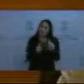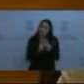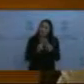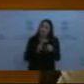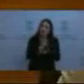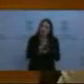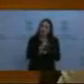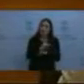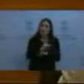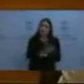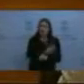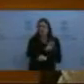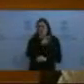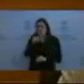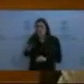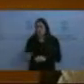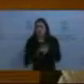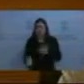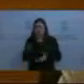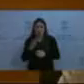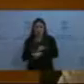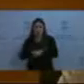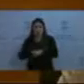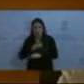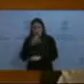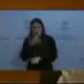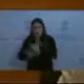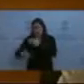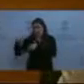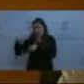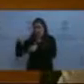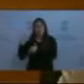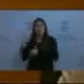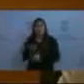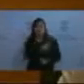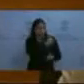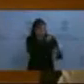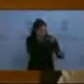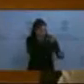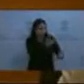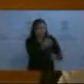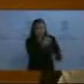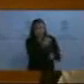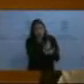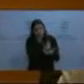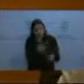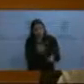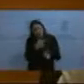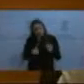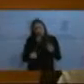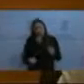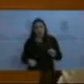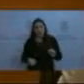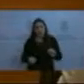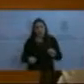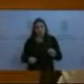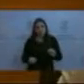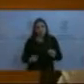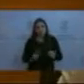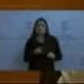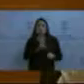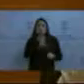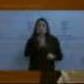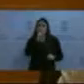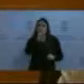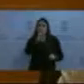las realizadas por los anteriores gobiernos socialistas. Lo que nos lleva a preguntarle otra cuestión, señora consejera. El Estado en